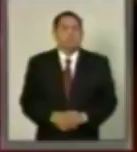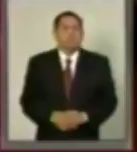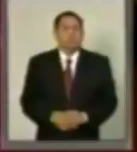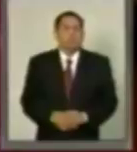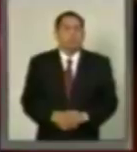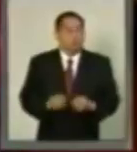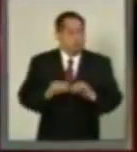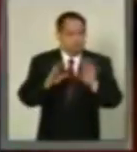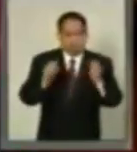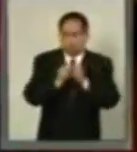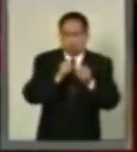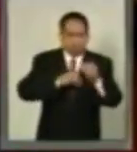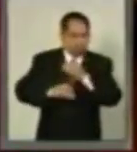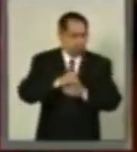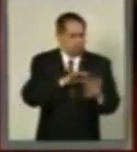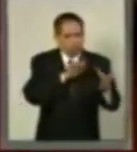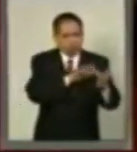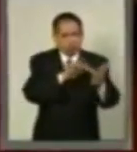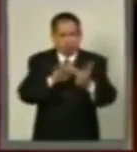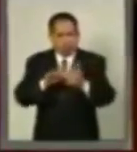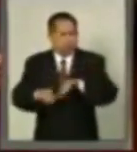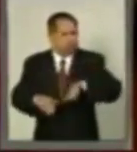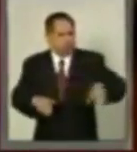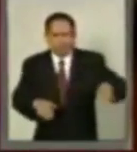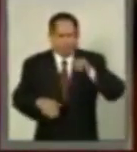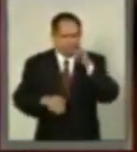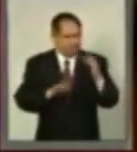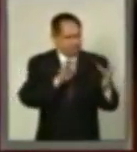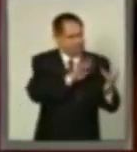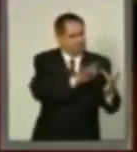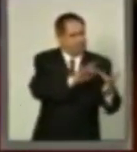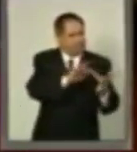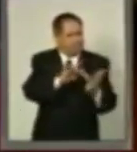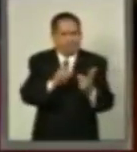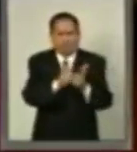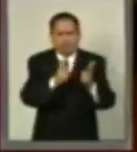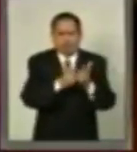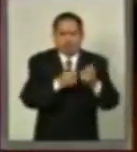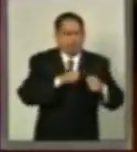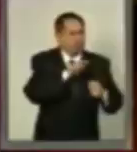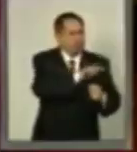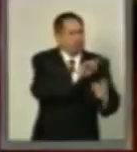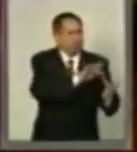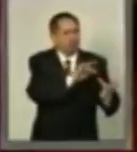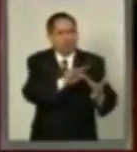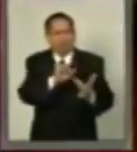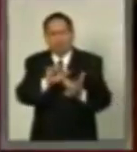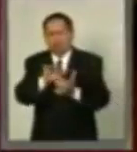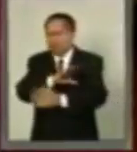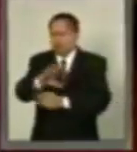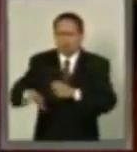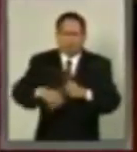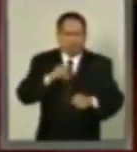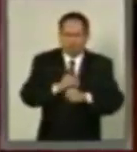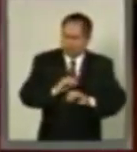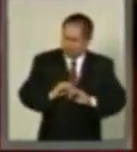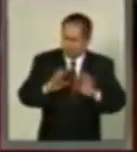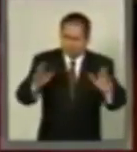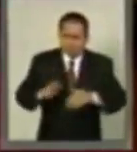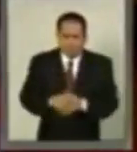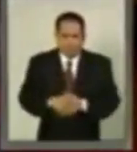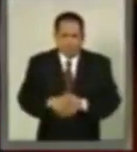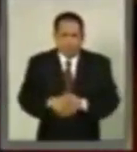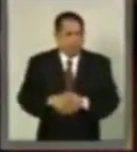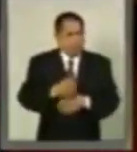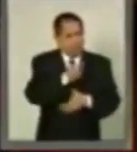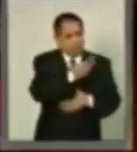Hablamos con todos, senador, no excluimos a nadie, con todos los grupos sociales, absolutamente, con los que traen una